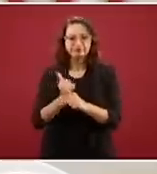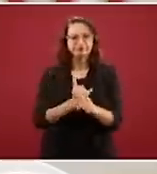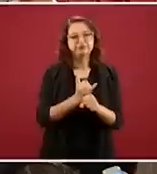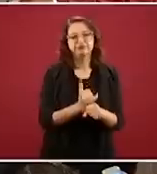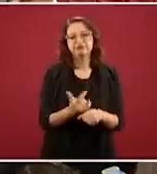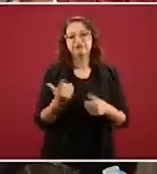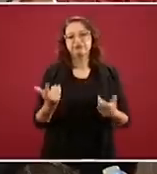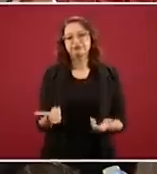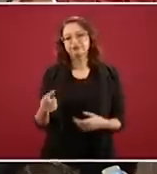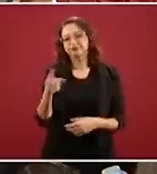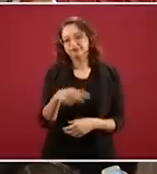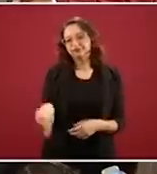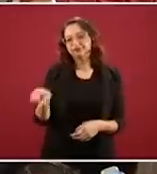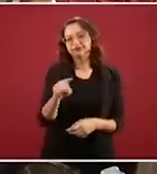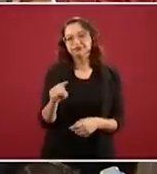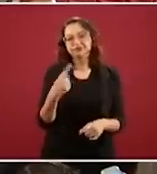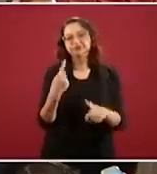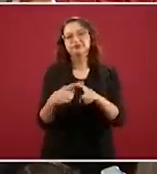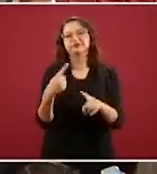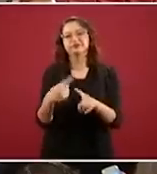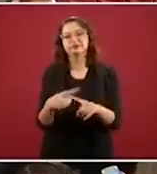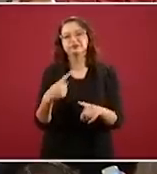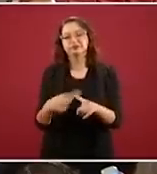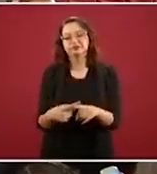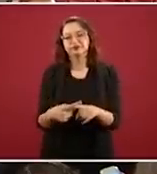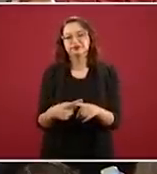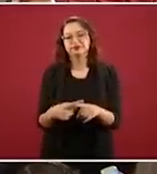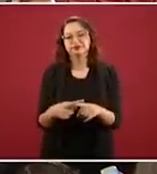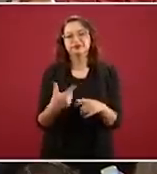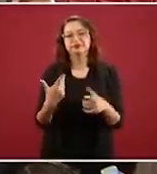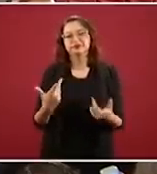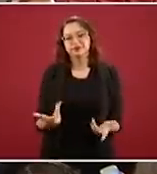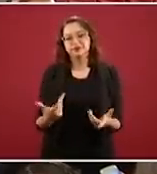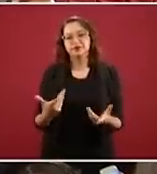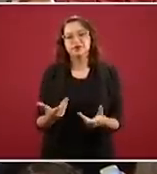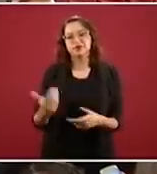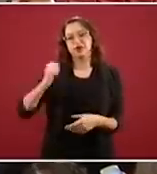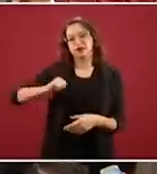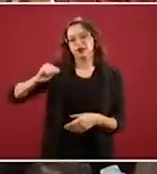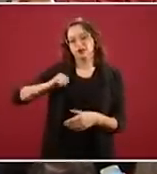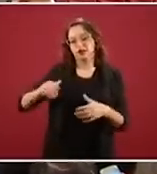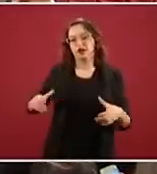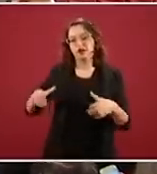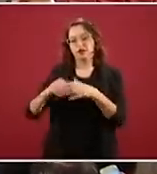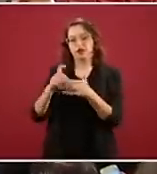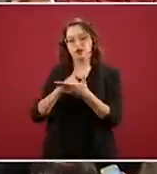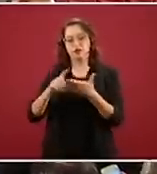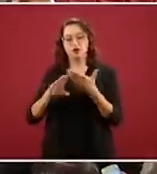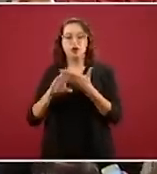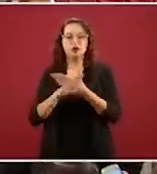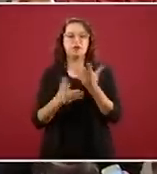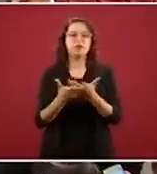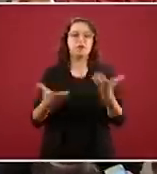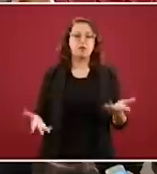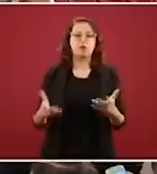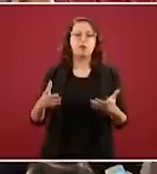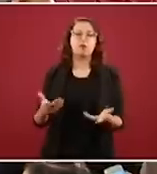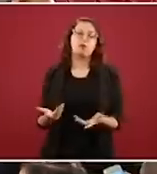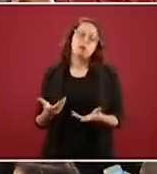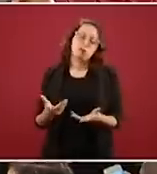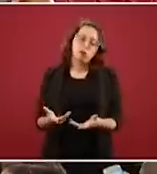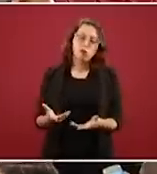son principalmente lo que eran las divisiones de antidrogas, ahora Dirección General de Antidrogas,